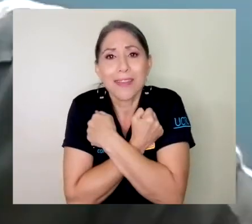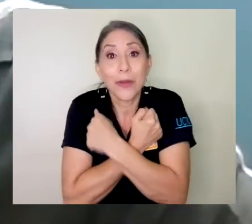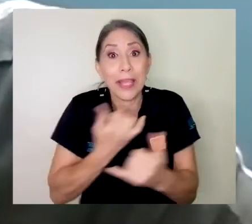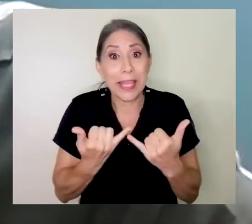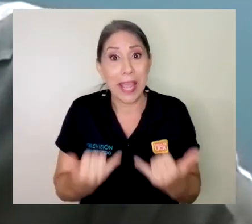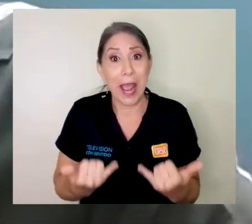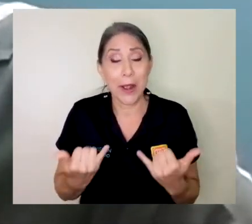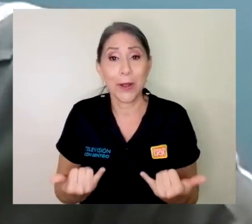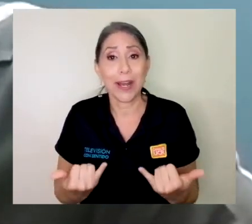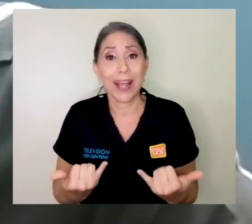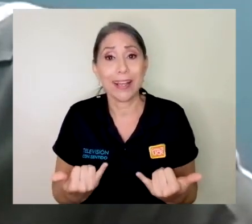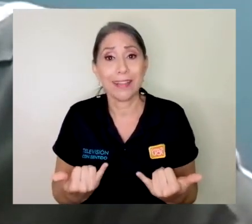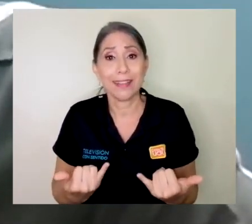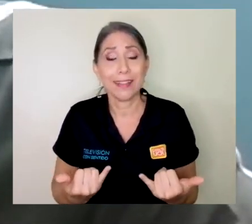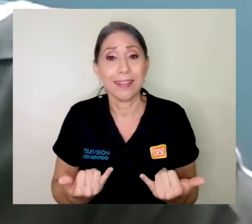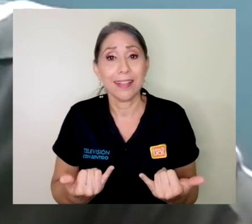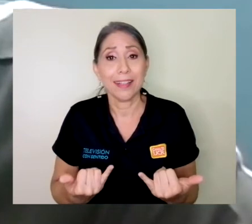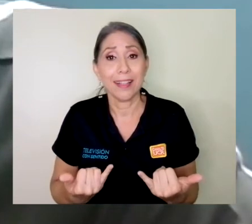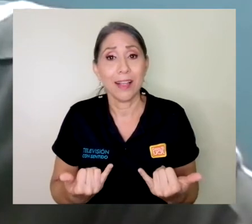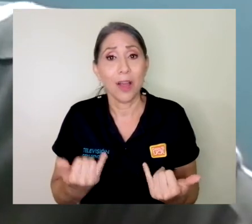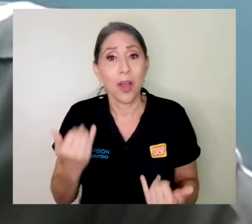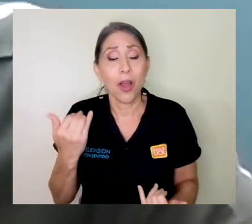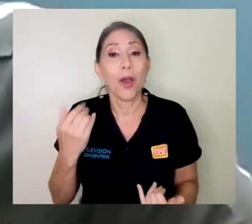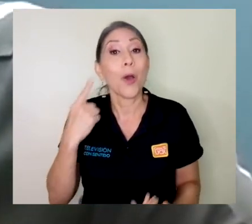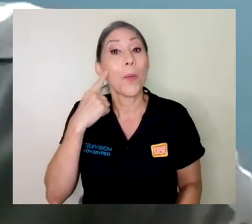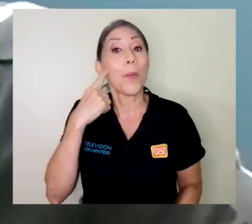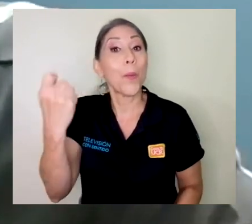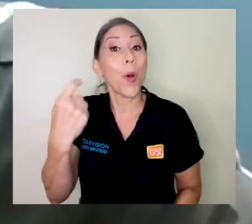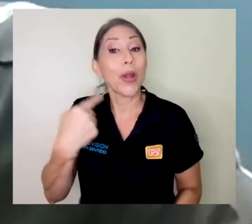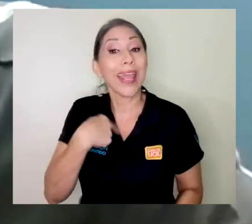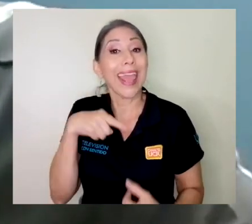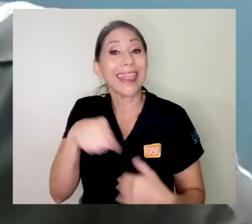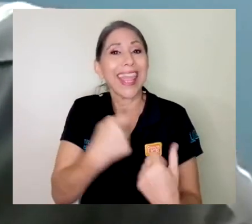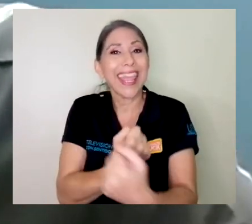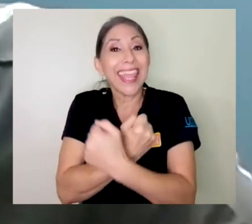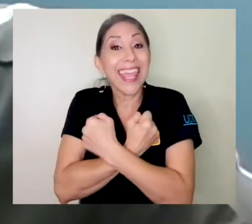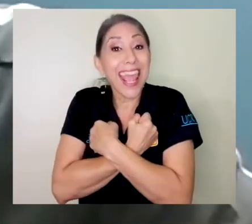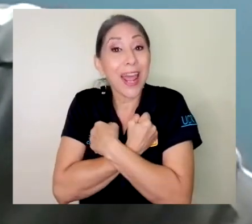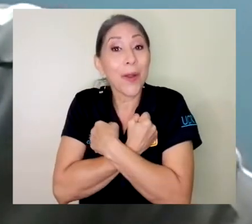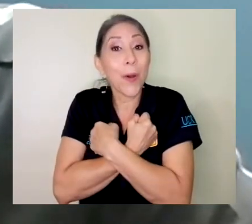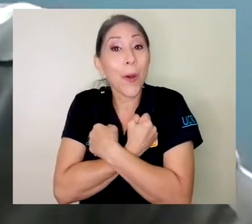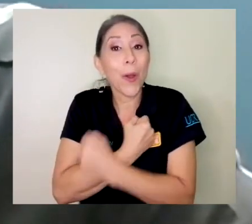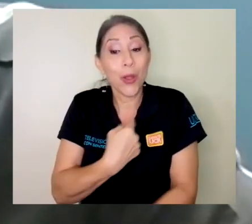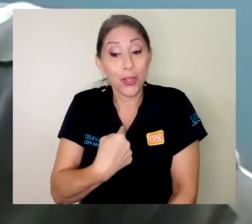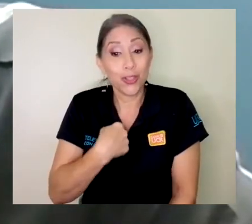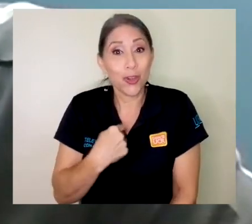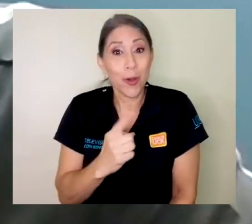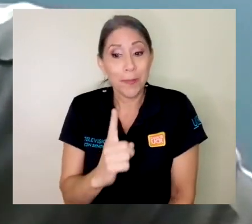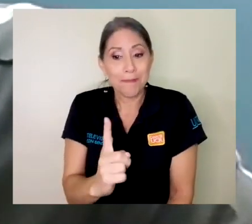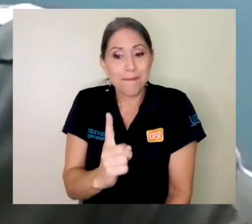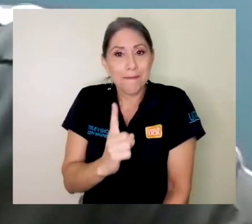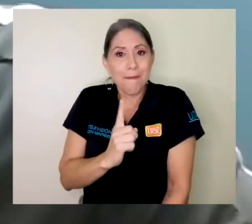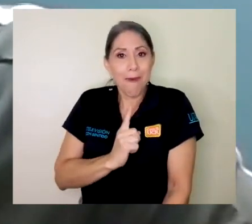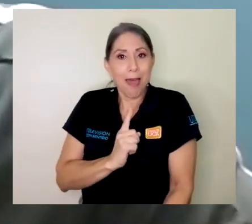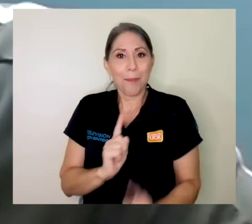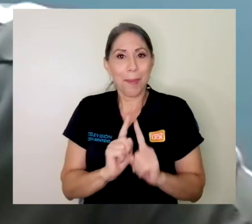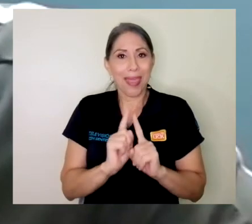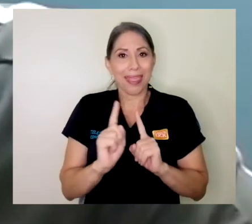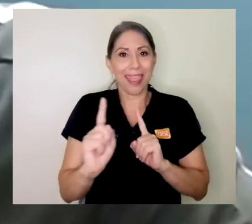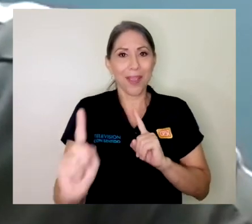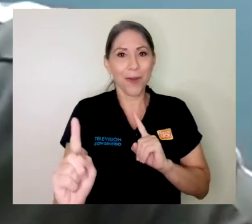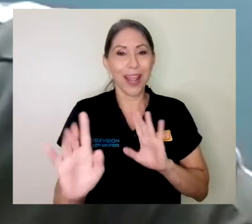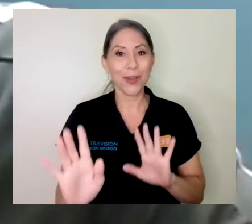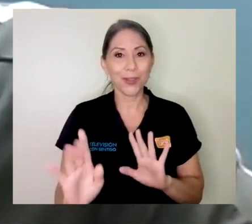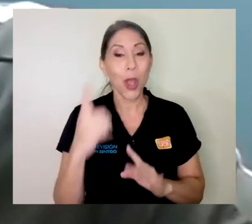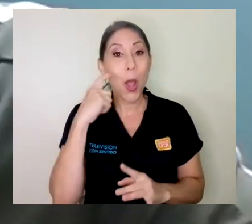ahora, precisamente, porque te quiero, me mantengo lejos. Porque te